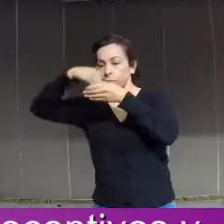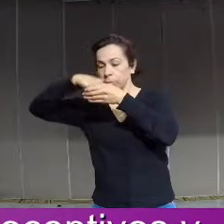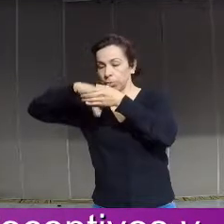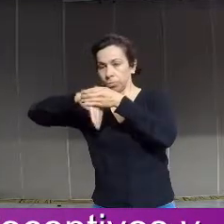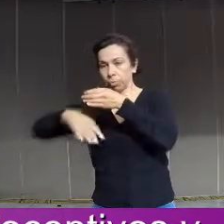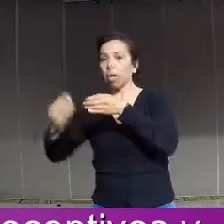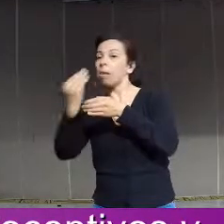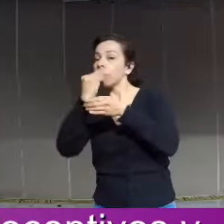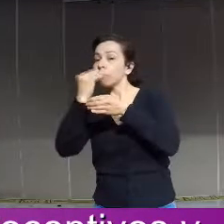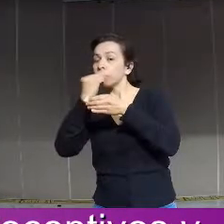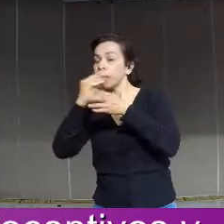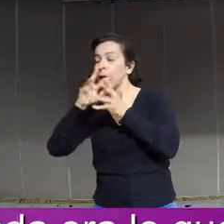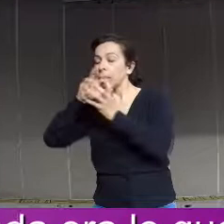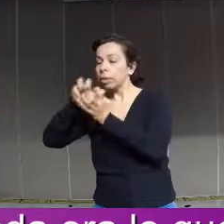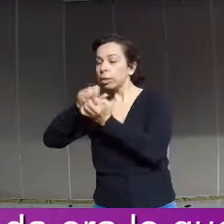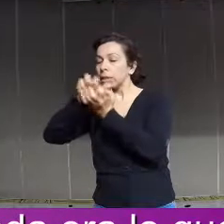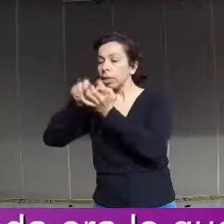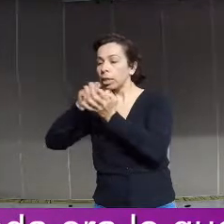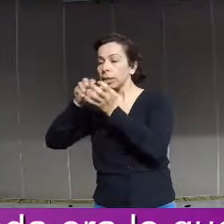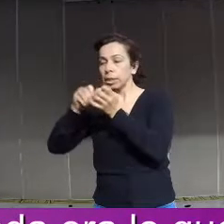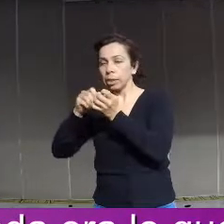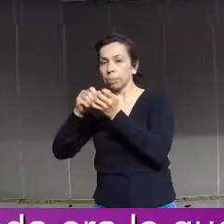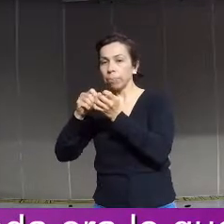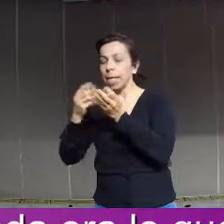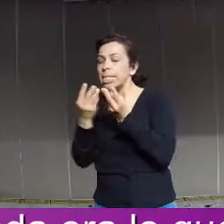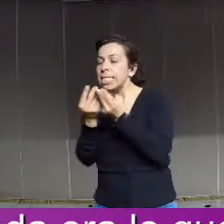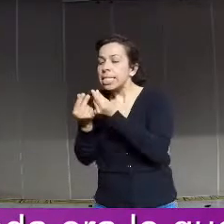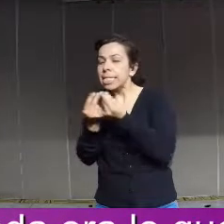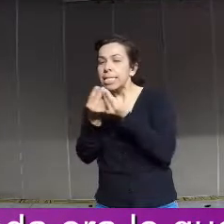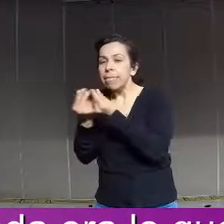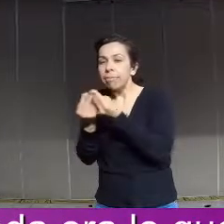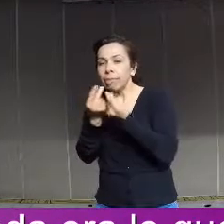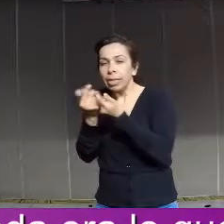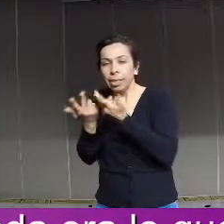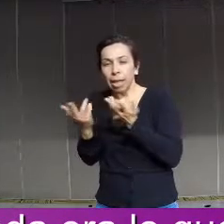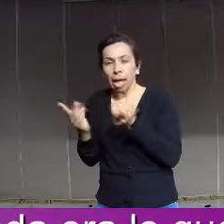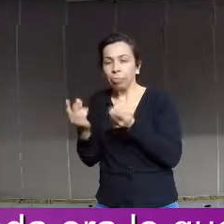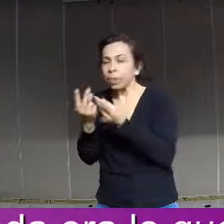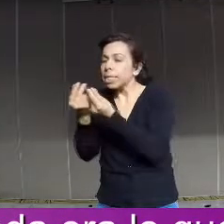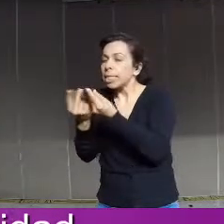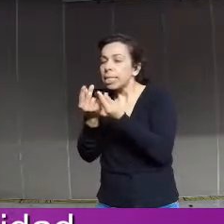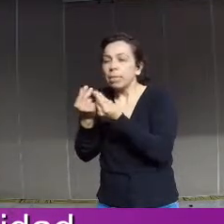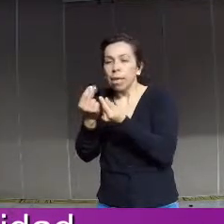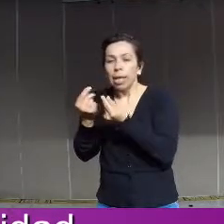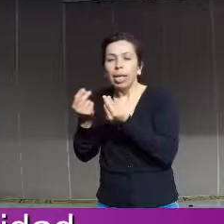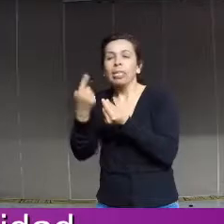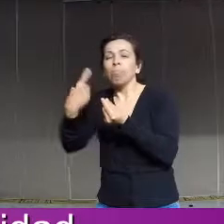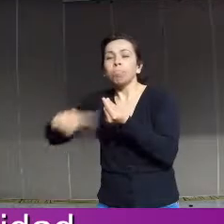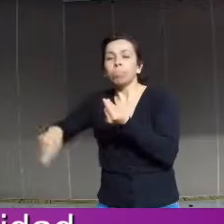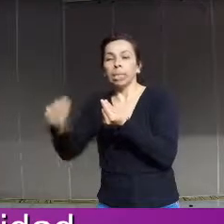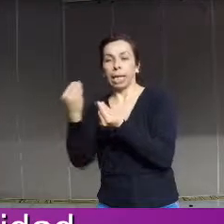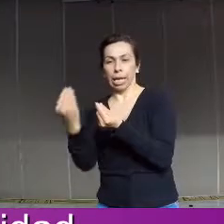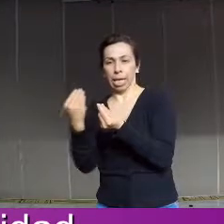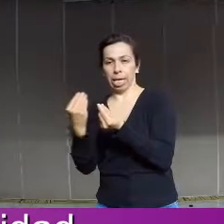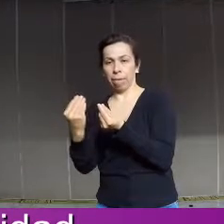del bolo dentro de la boca. Lo propioceptivo, para los que no saben qué es la propioceptividad, son